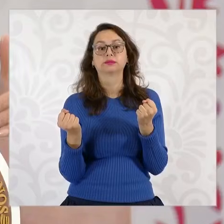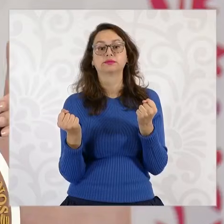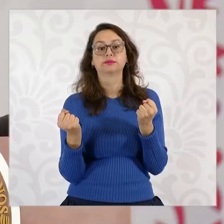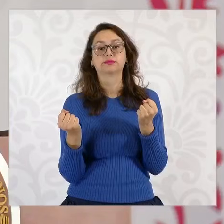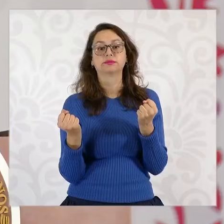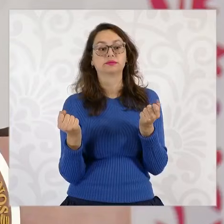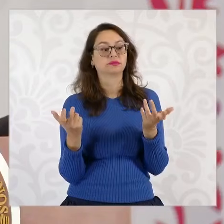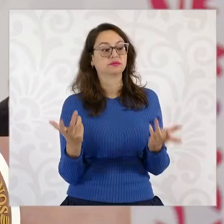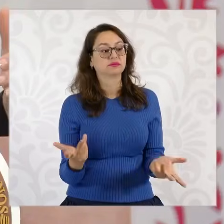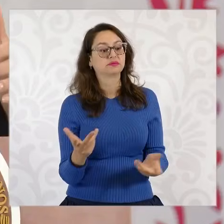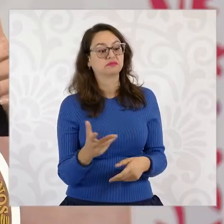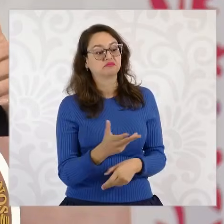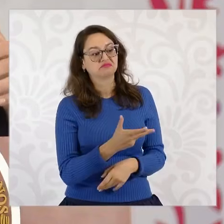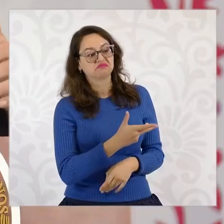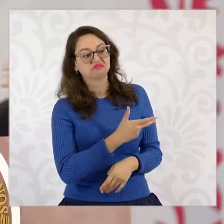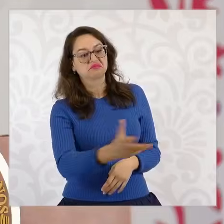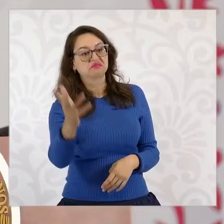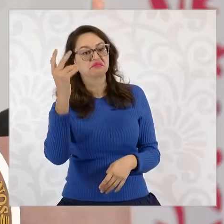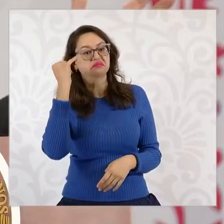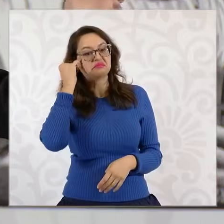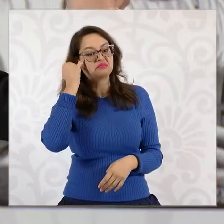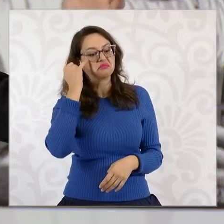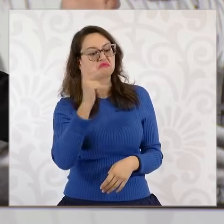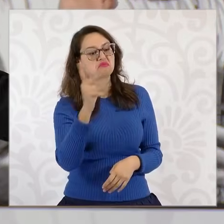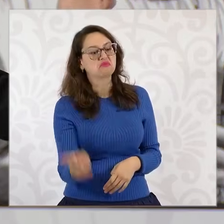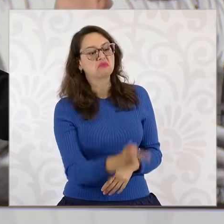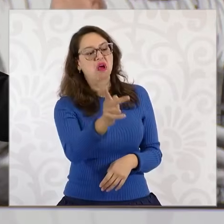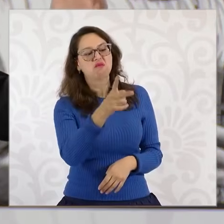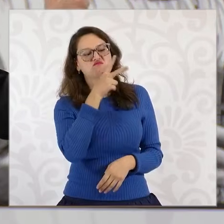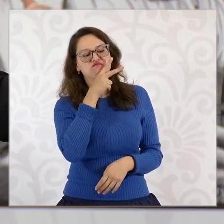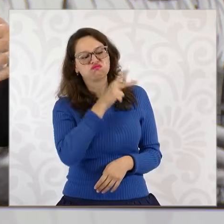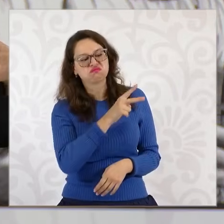que los pueblos que eran muy atrasados